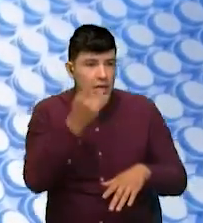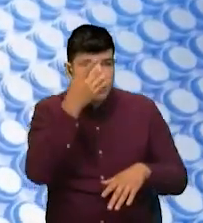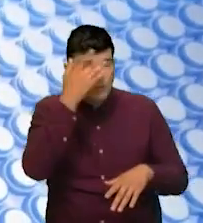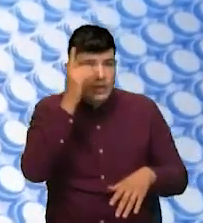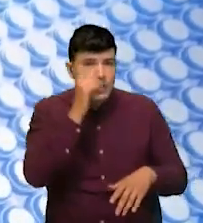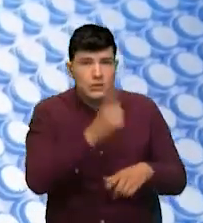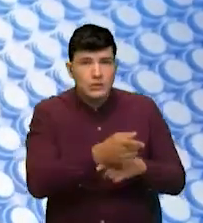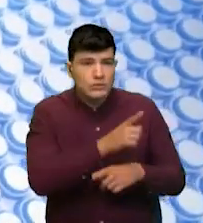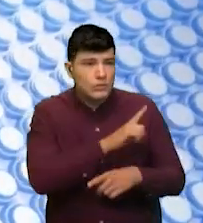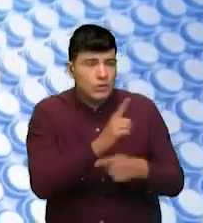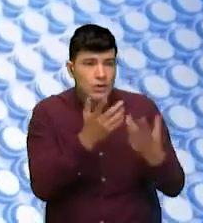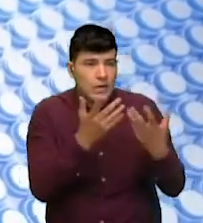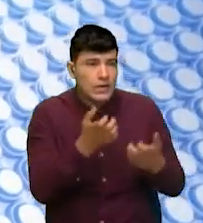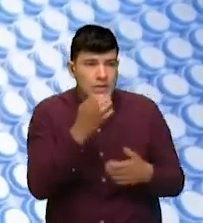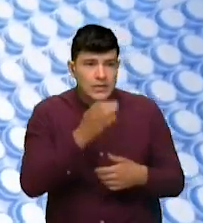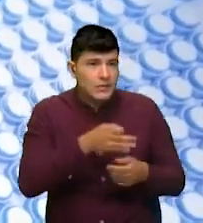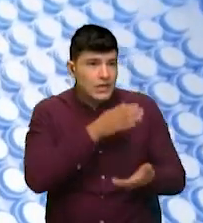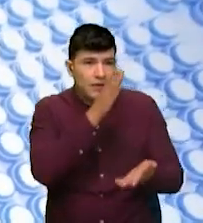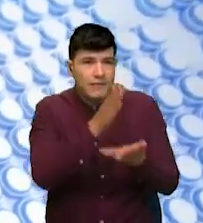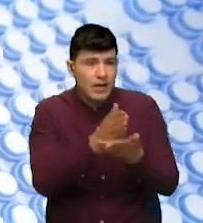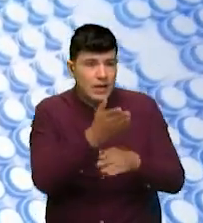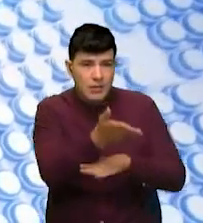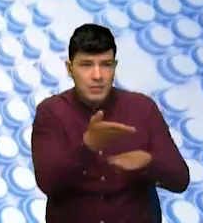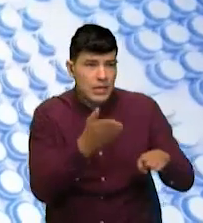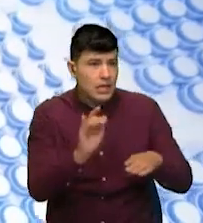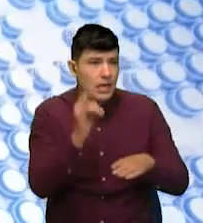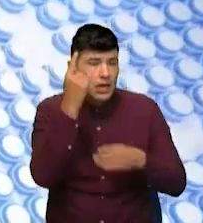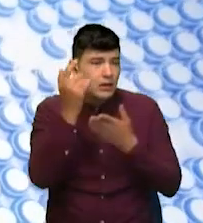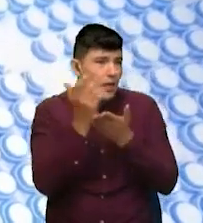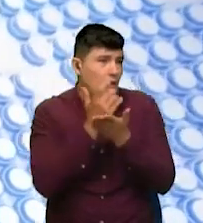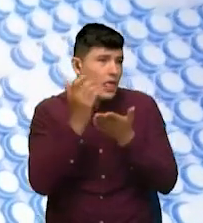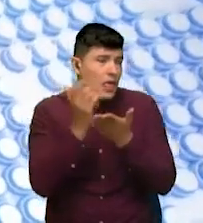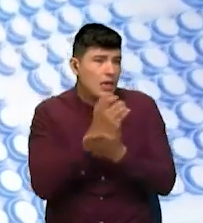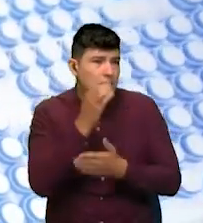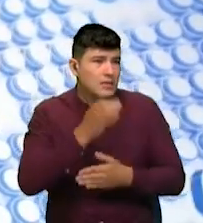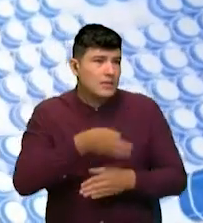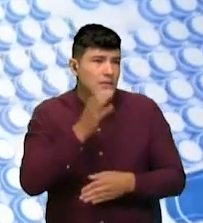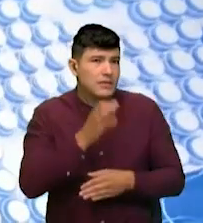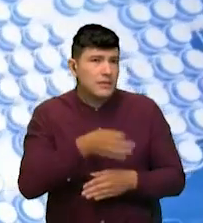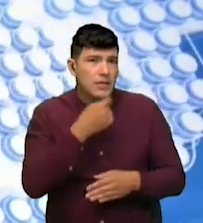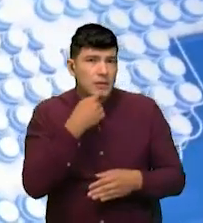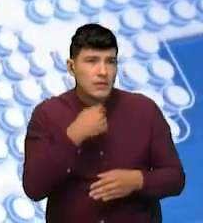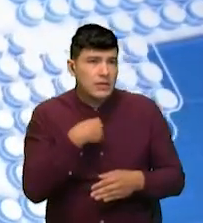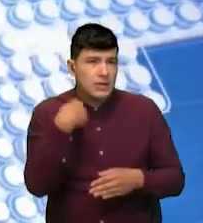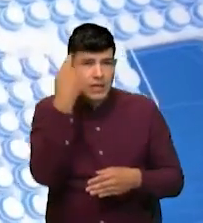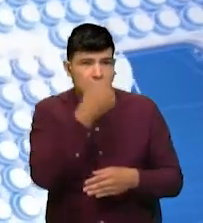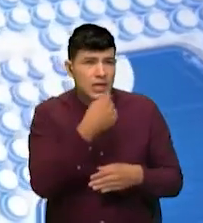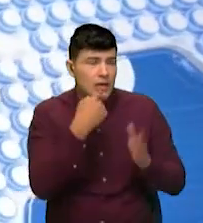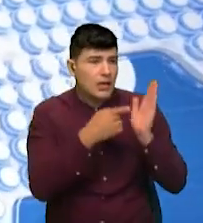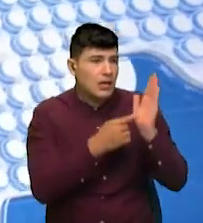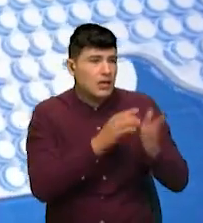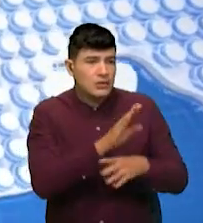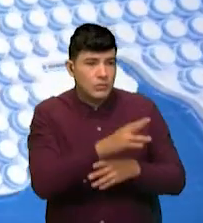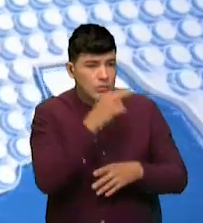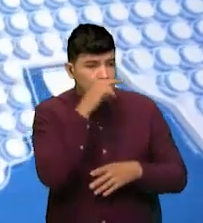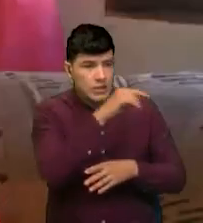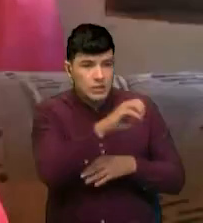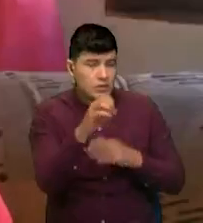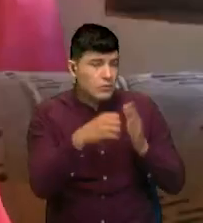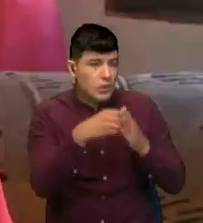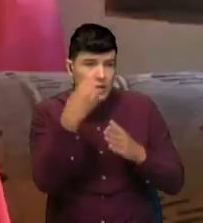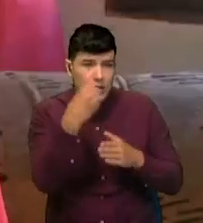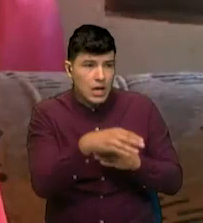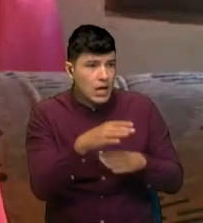no ha querido cada vez que nosotros vamos a pedir algo siempre nos sacan en cara que es el niño de alto costo que toca con